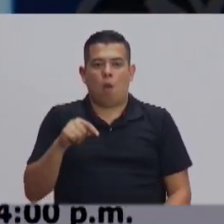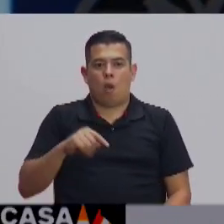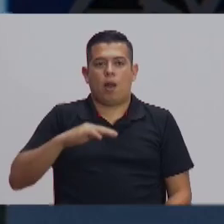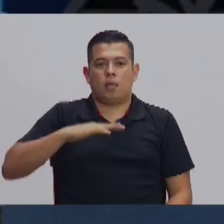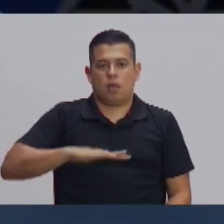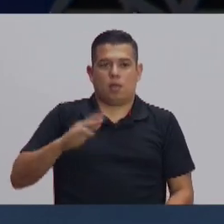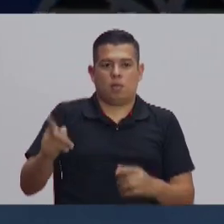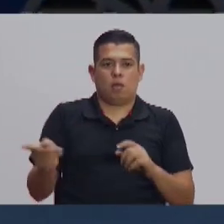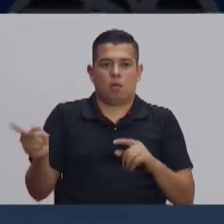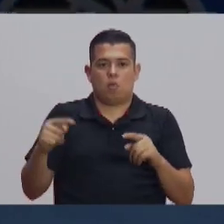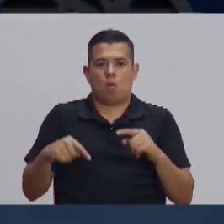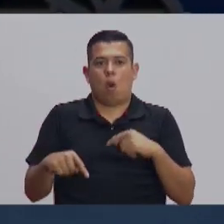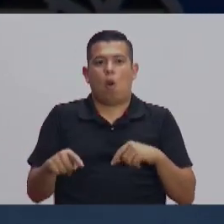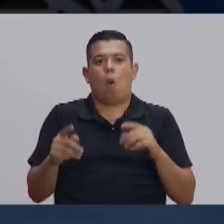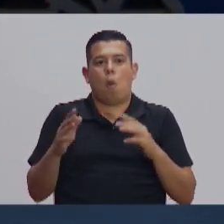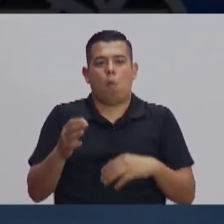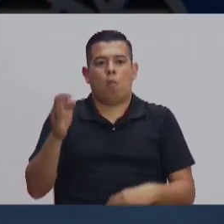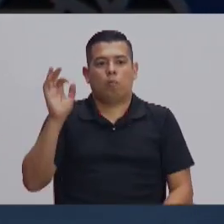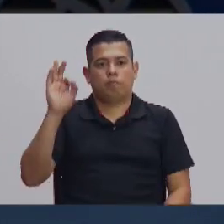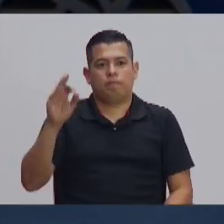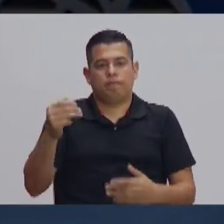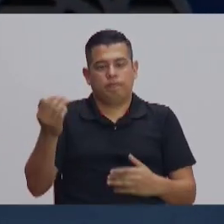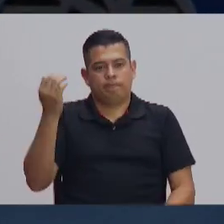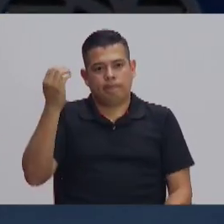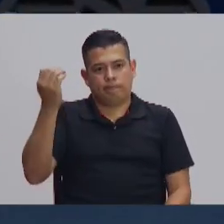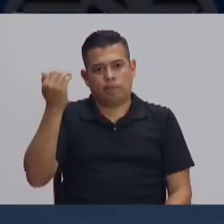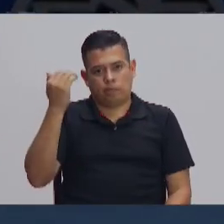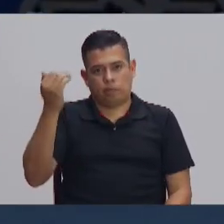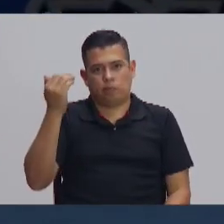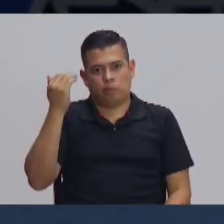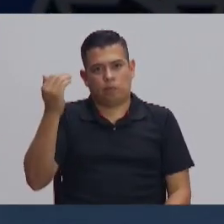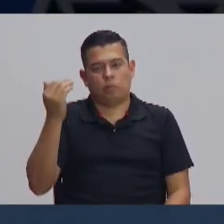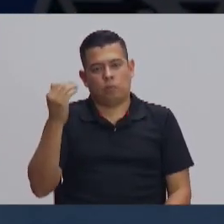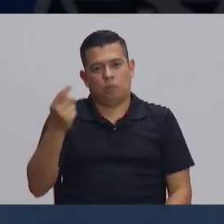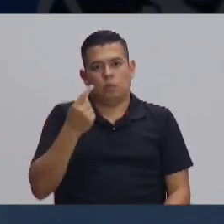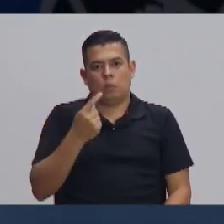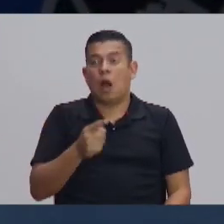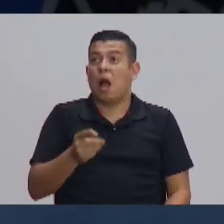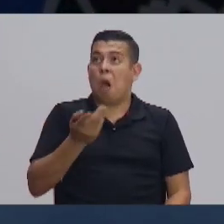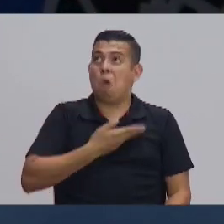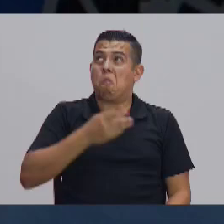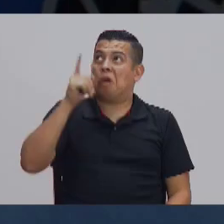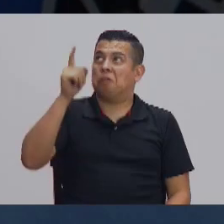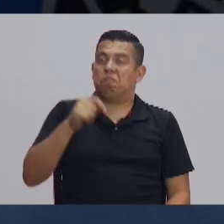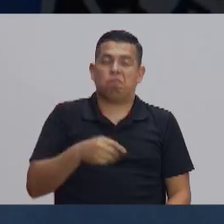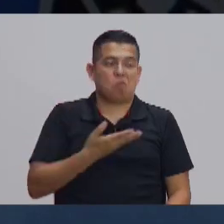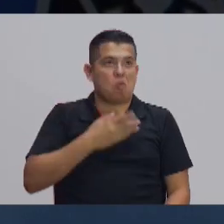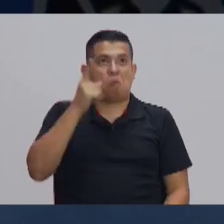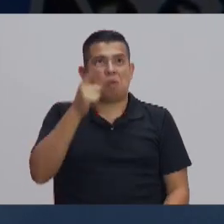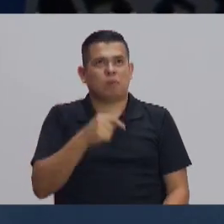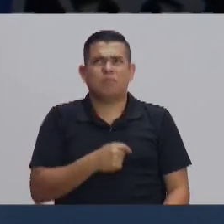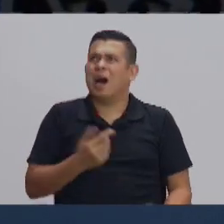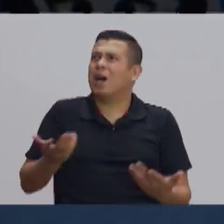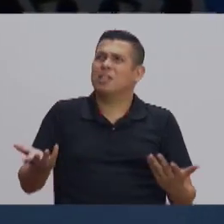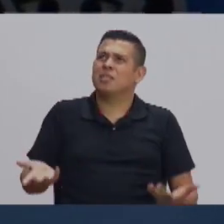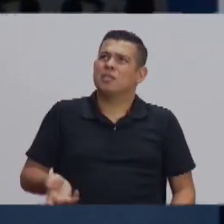venido como el pastor nos ha estado enseñando a echar nuestras culpas adiós señor